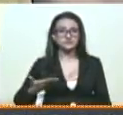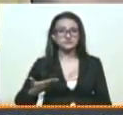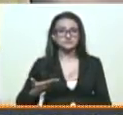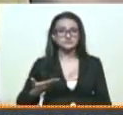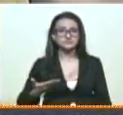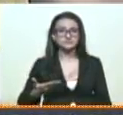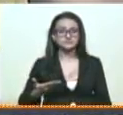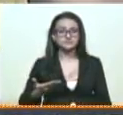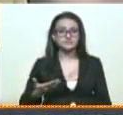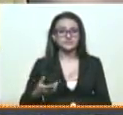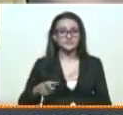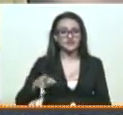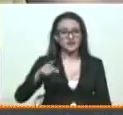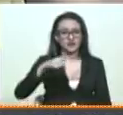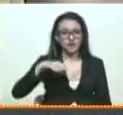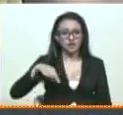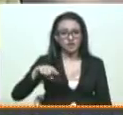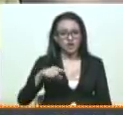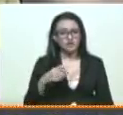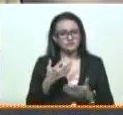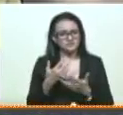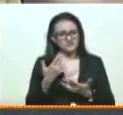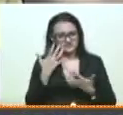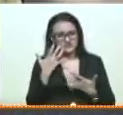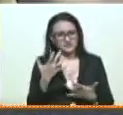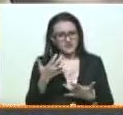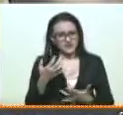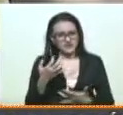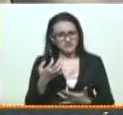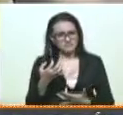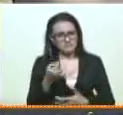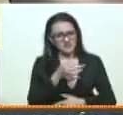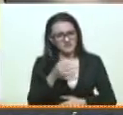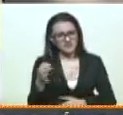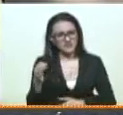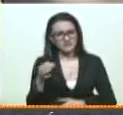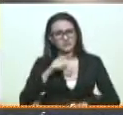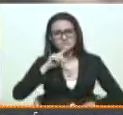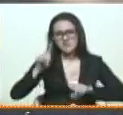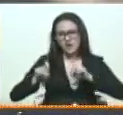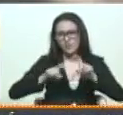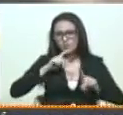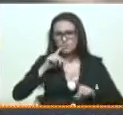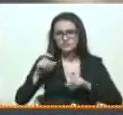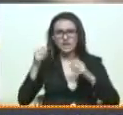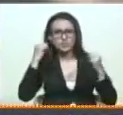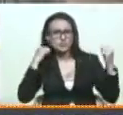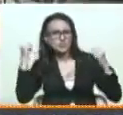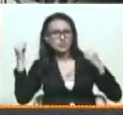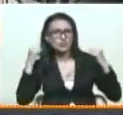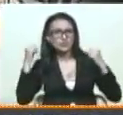podamos tener un intercambio transparente, se formulen las preguntas, inquietudes